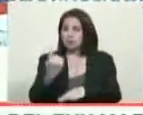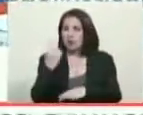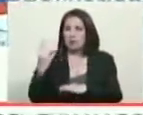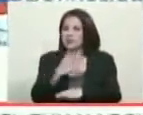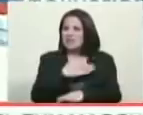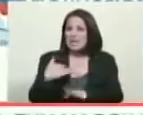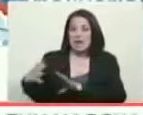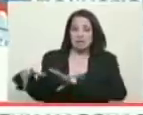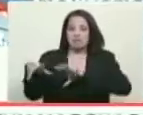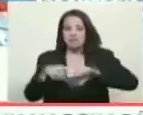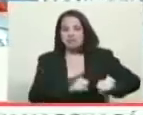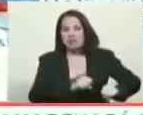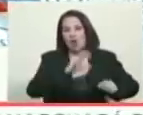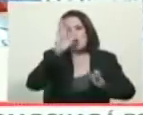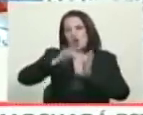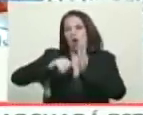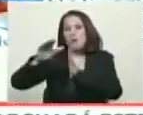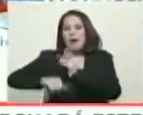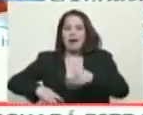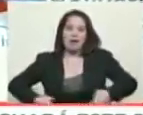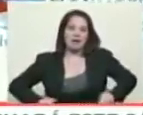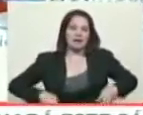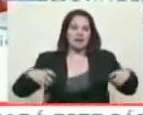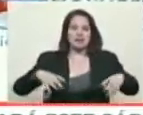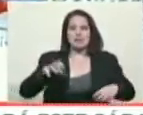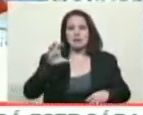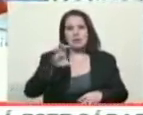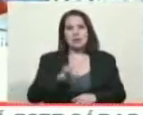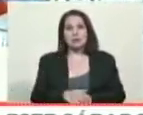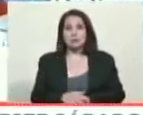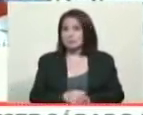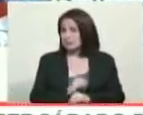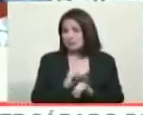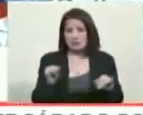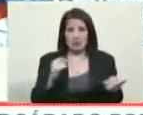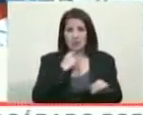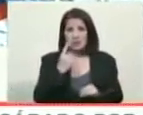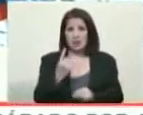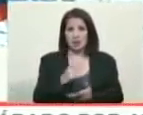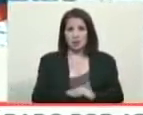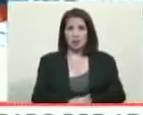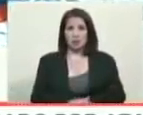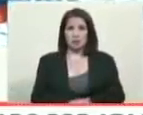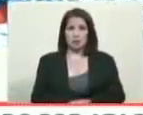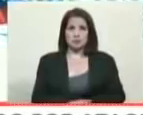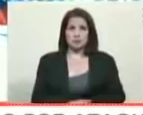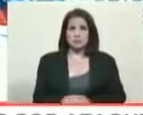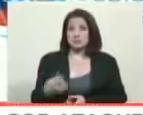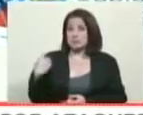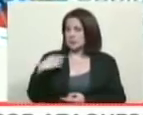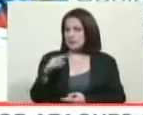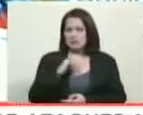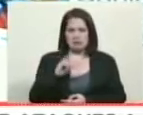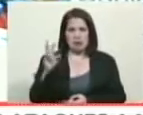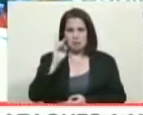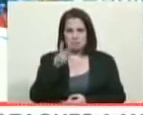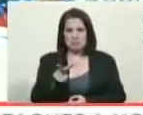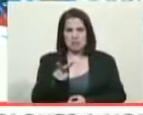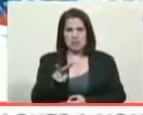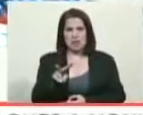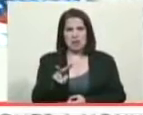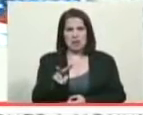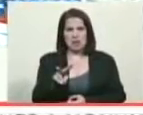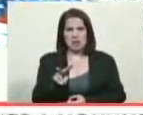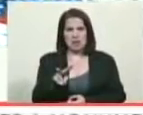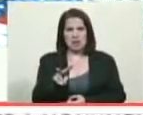ocultan no lo ocultan ya han dicho que tienen ya en la mira acepto